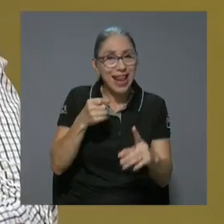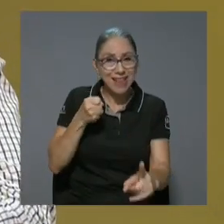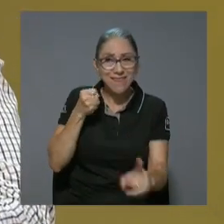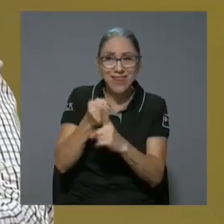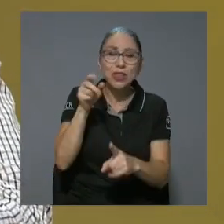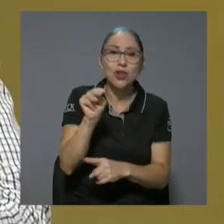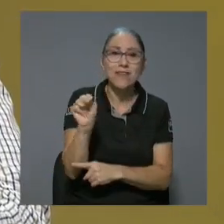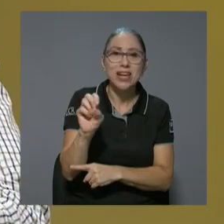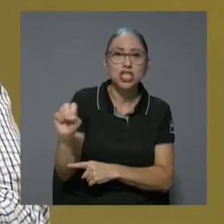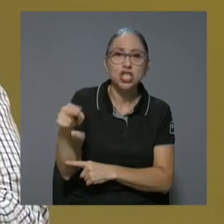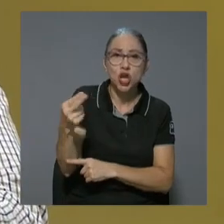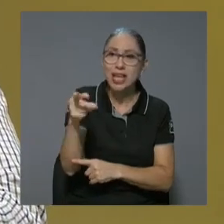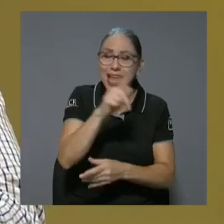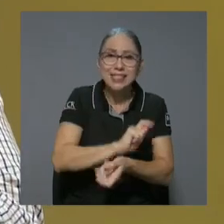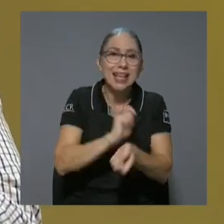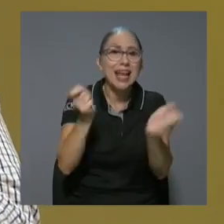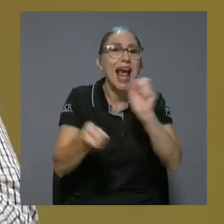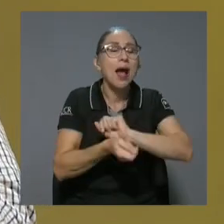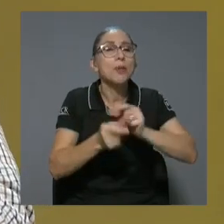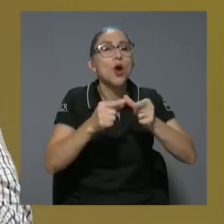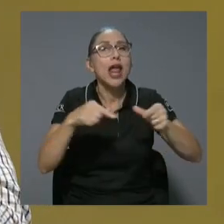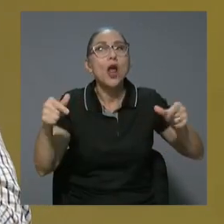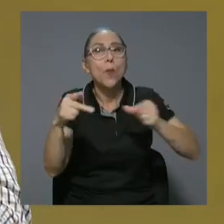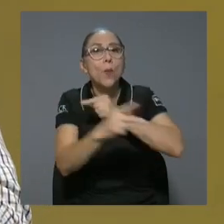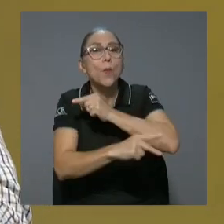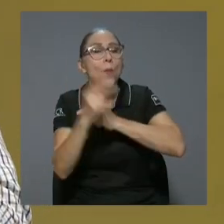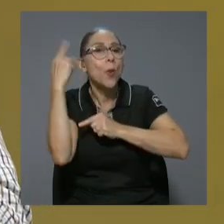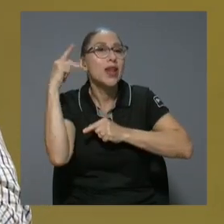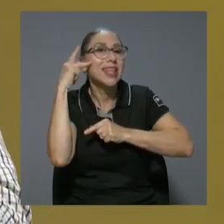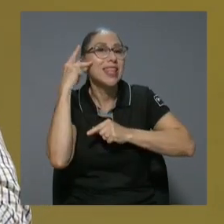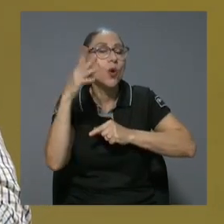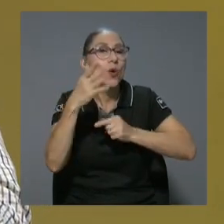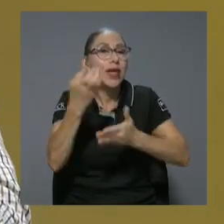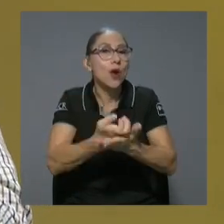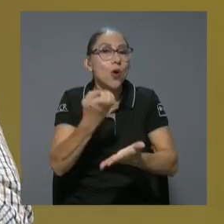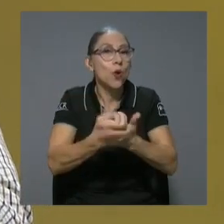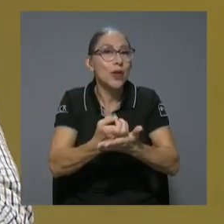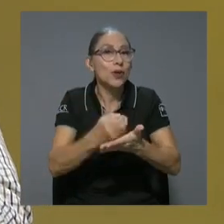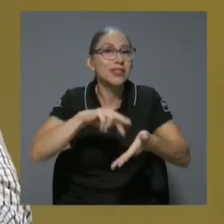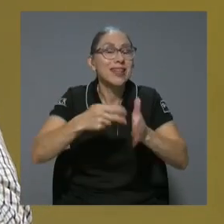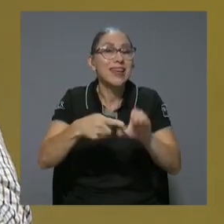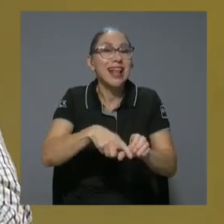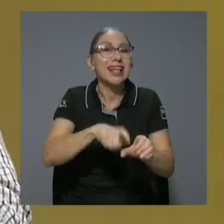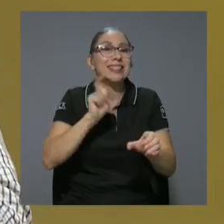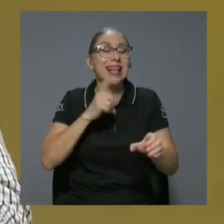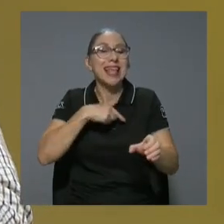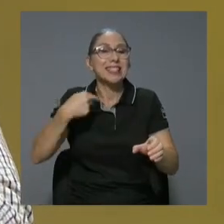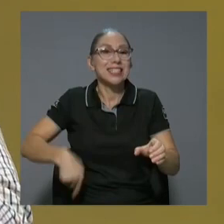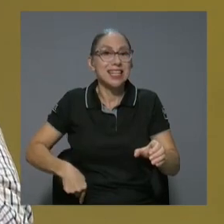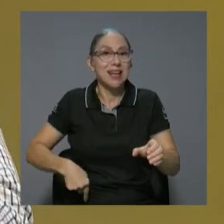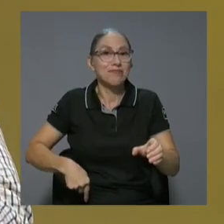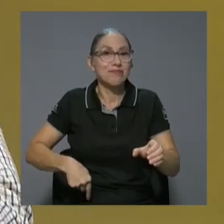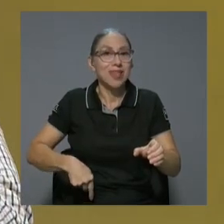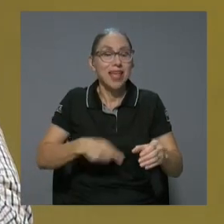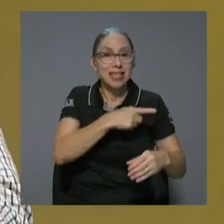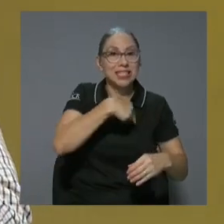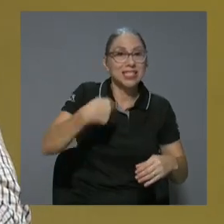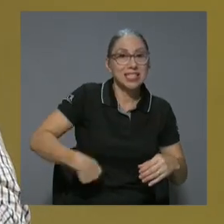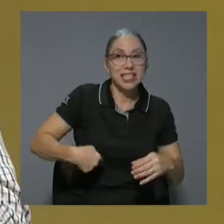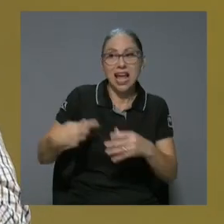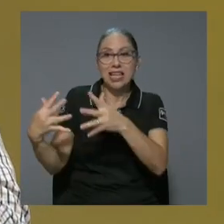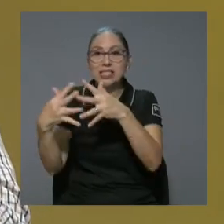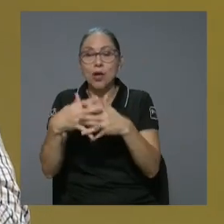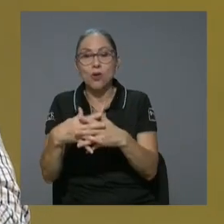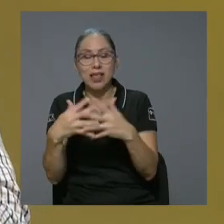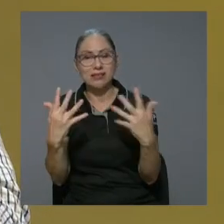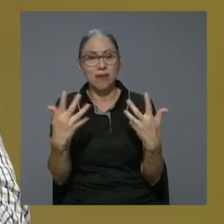cambio geopolítico, geoeconómico a nivel global que implica la salida de inversión de China, el desacople entre la economía china y estadounidense, está